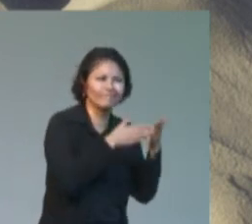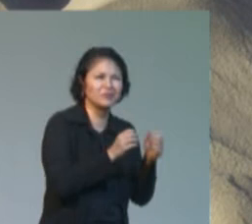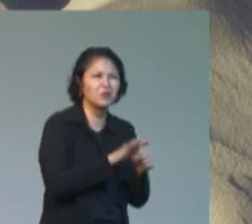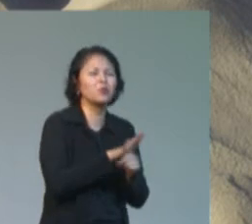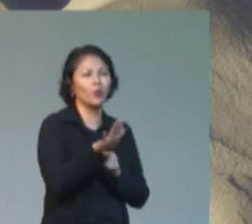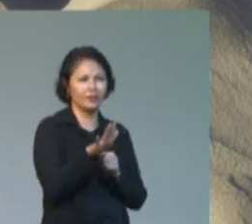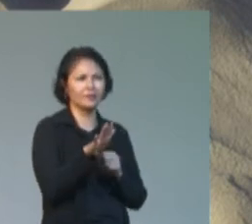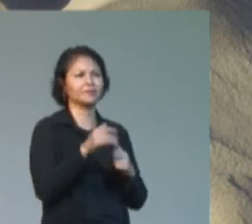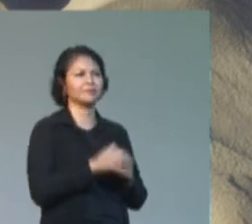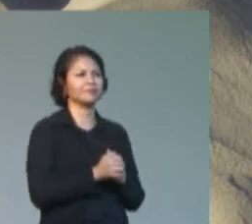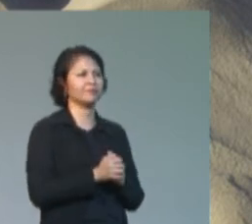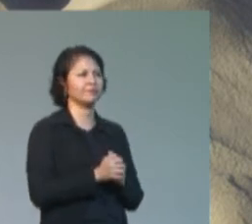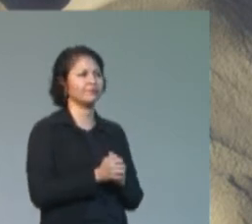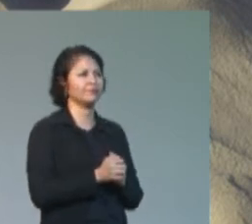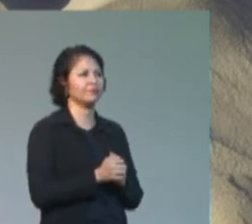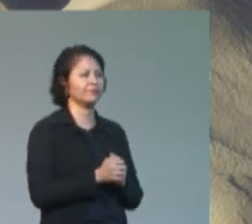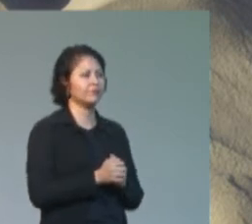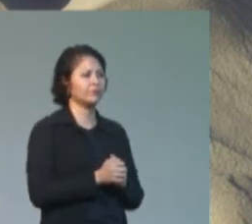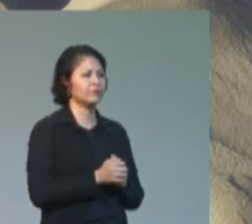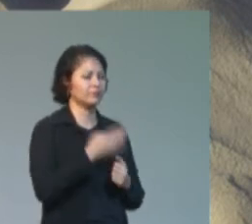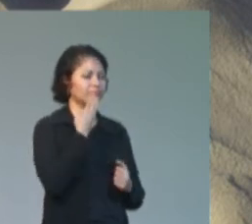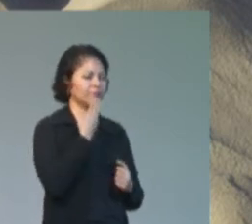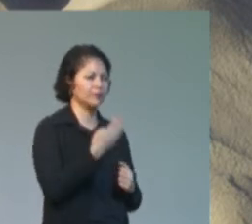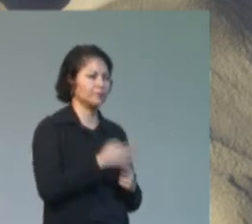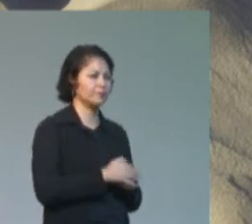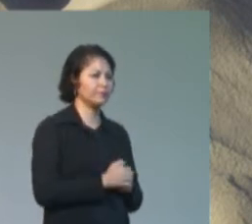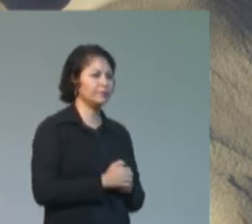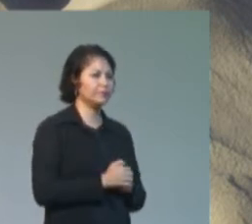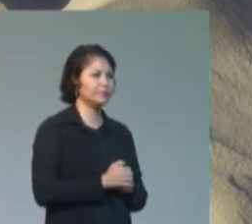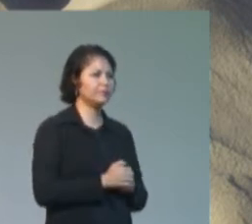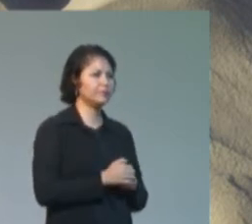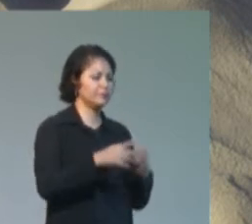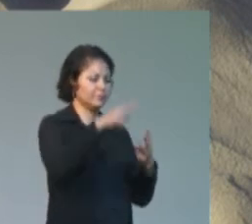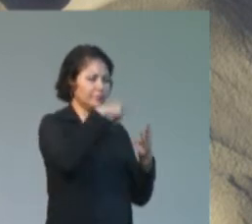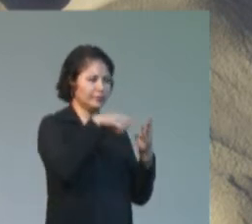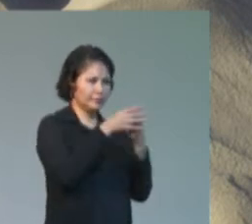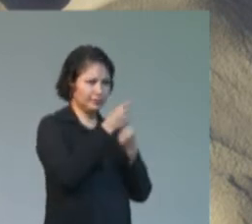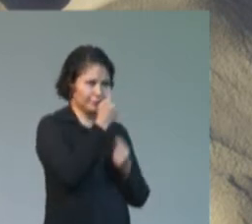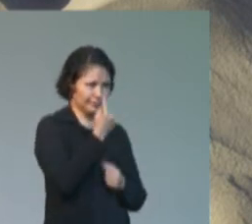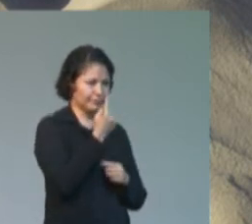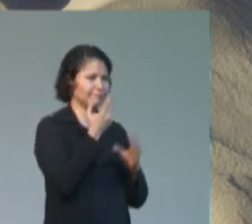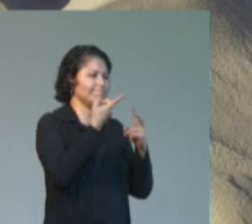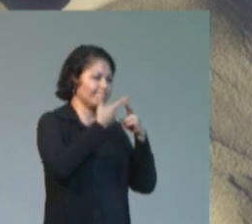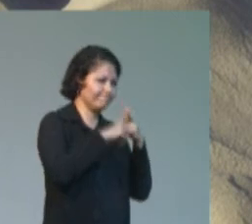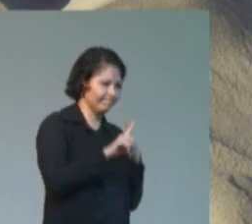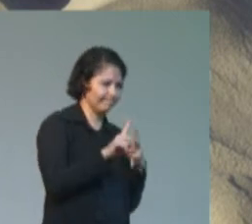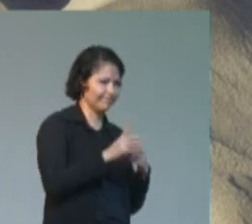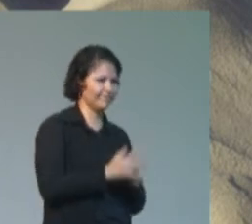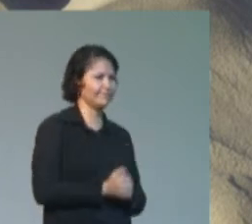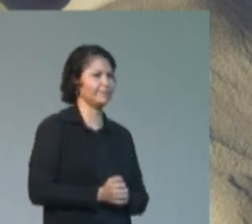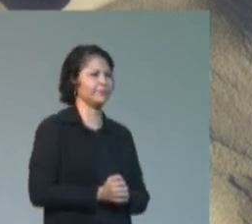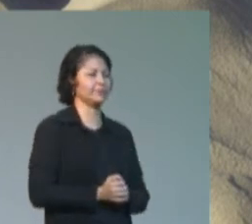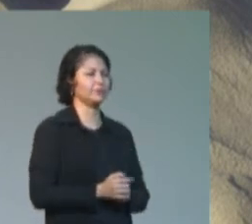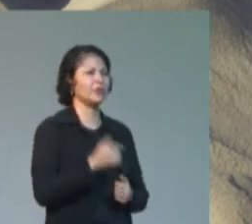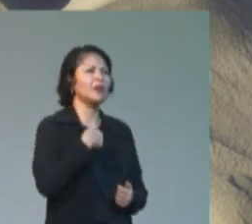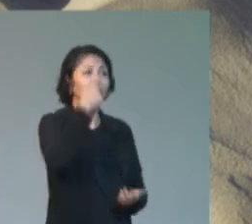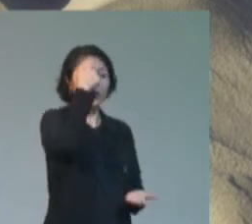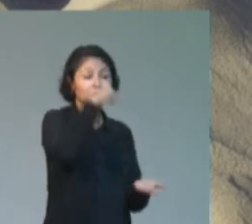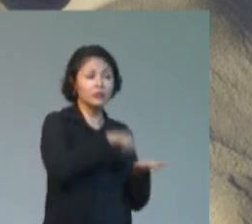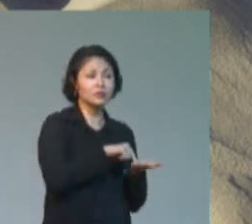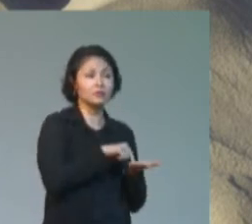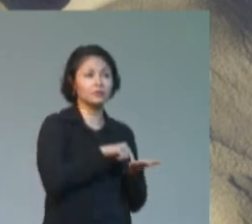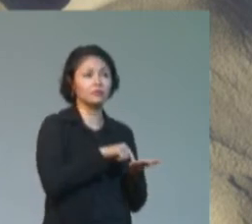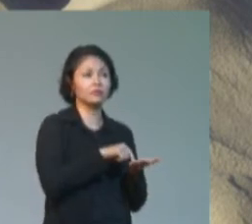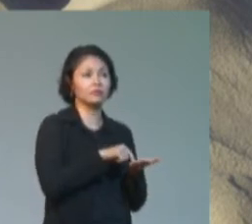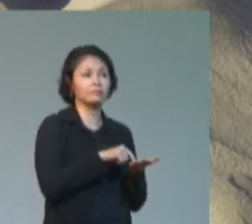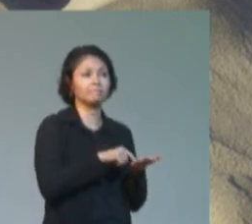y dentro de esas ideas y comenzando ya con esa idea introductoria yo creo que a la hora de